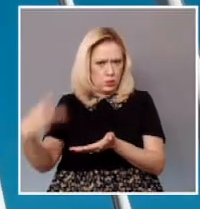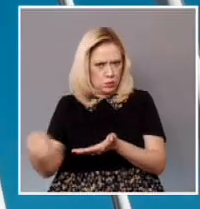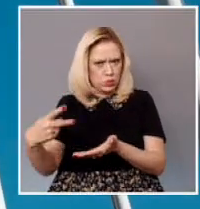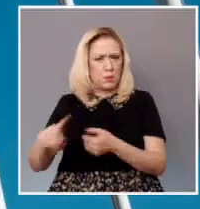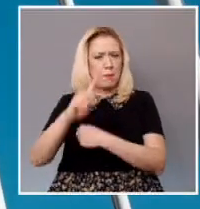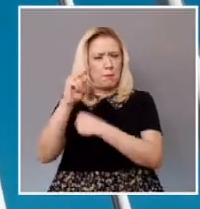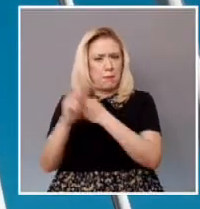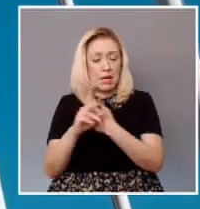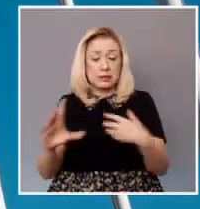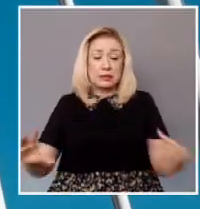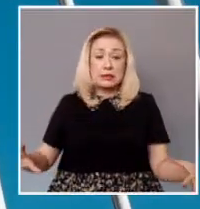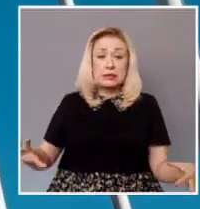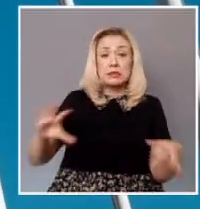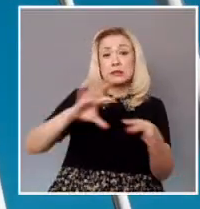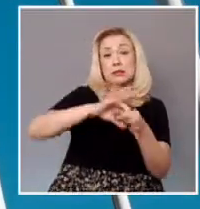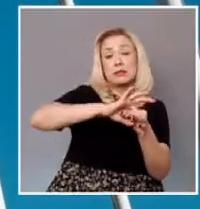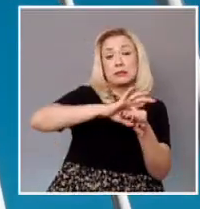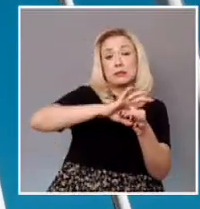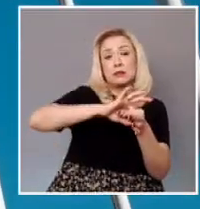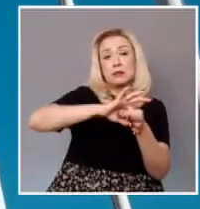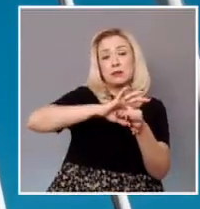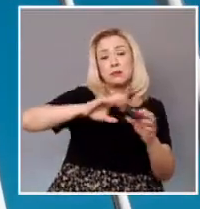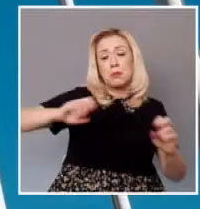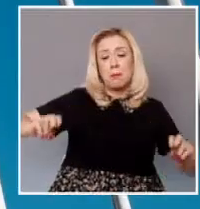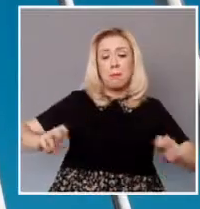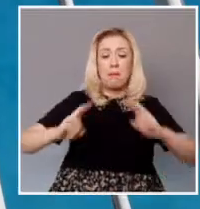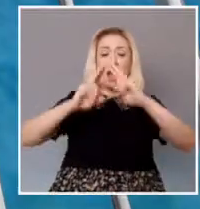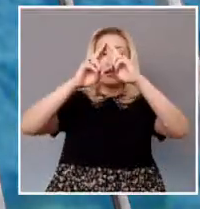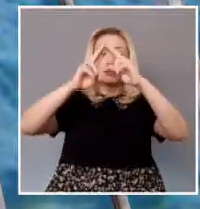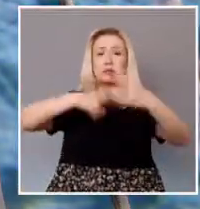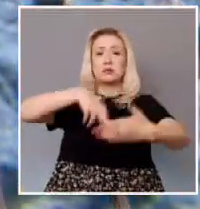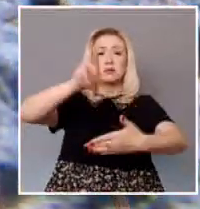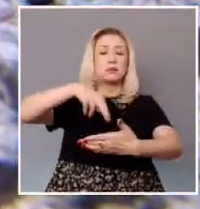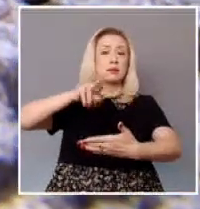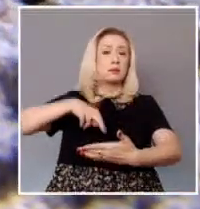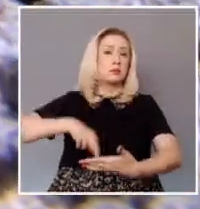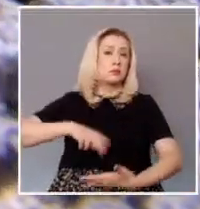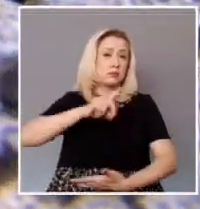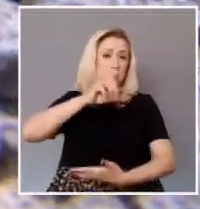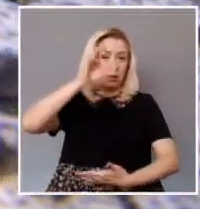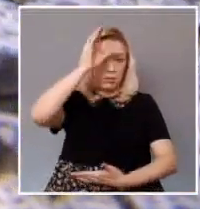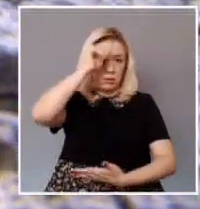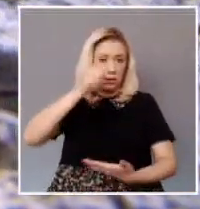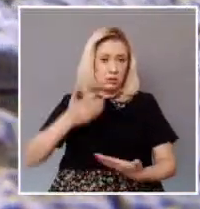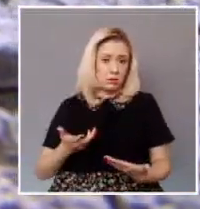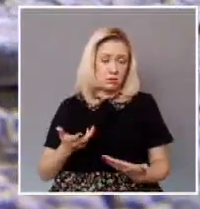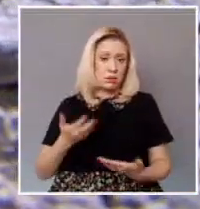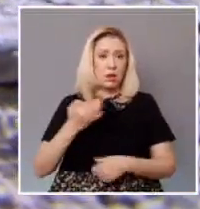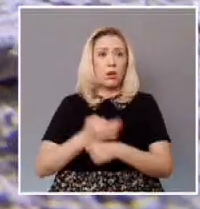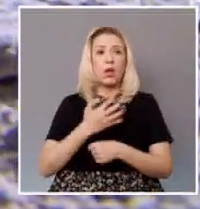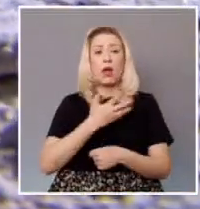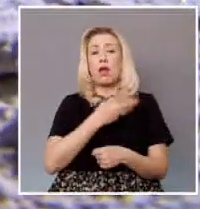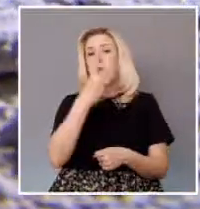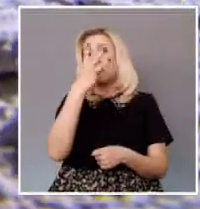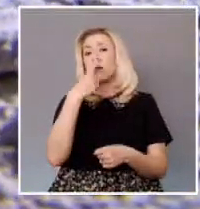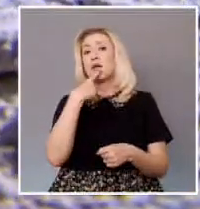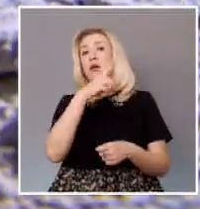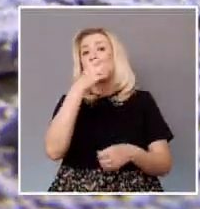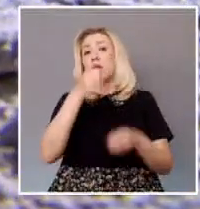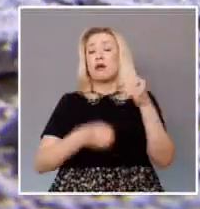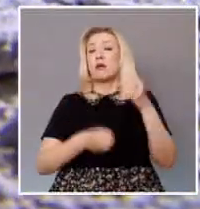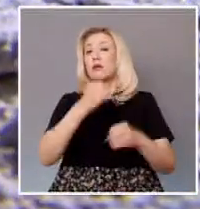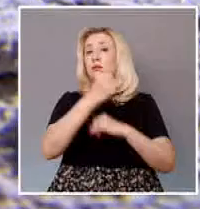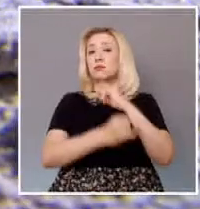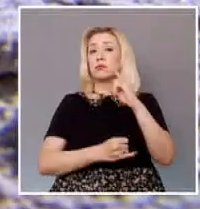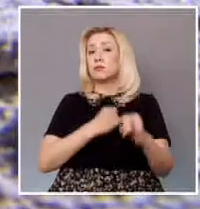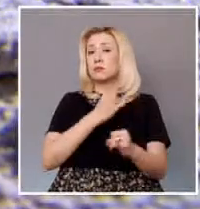se relacionan con el Acuerdo de París. Revelaron que actualmente existen 3 asuntos ante cortes internacionales en los que